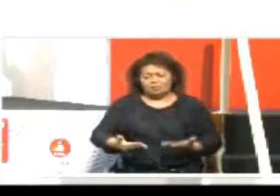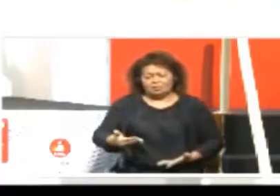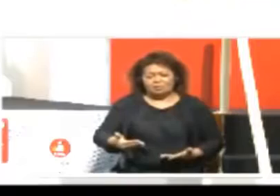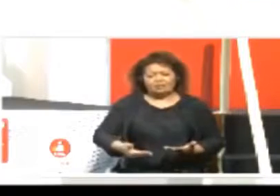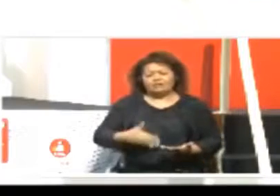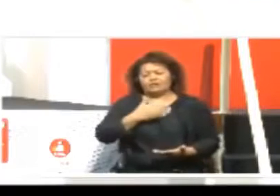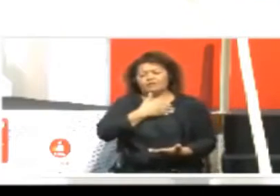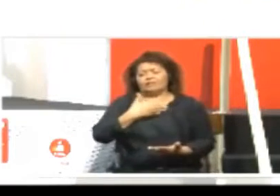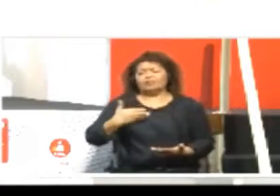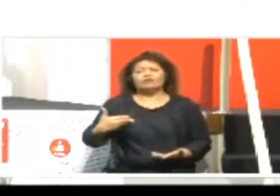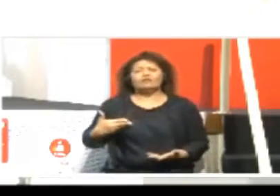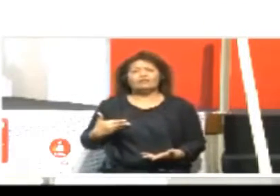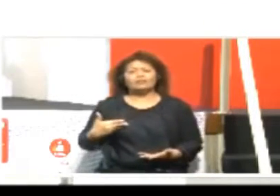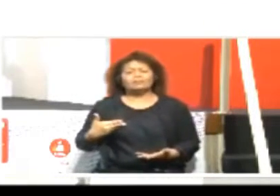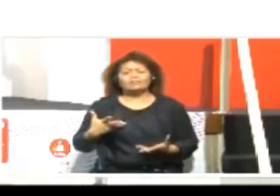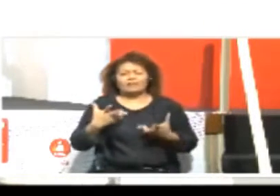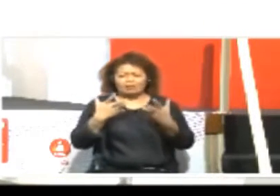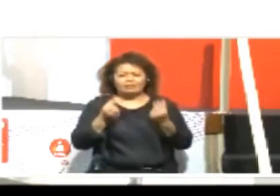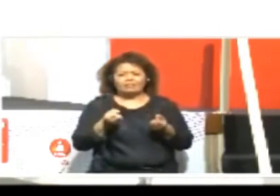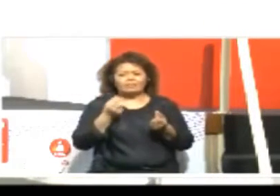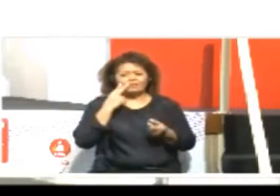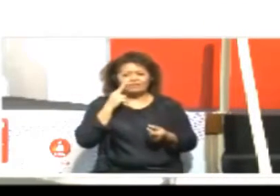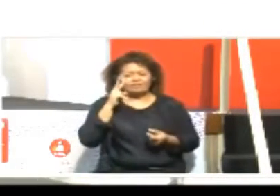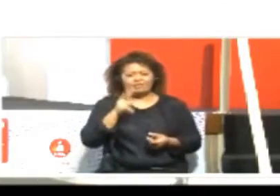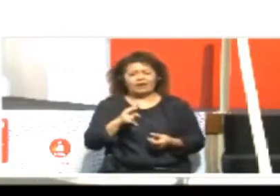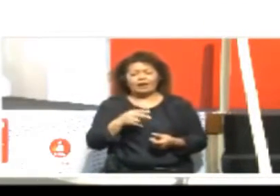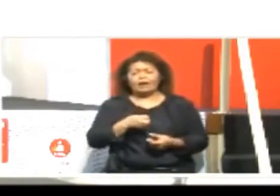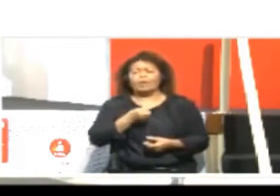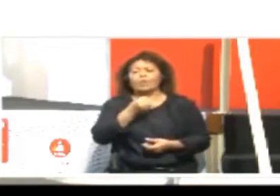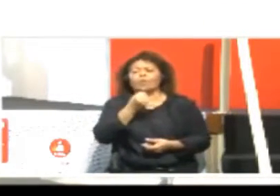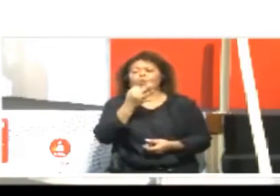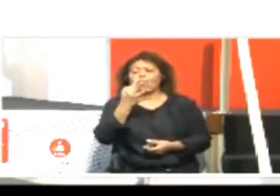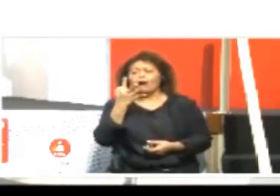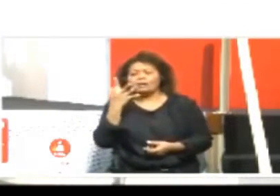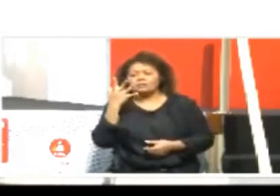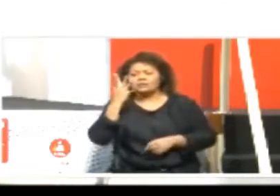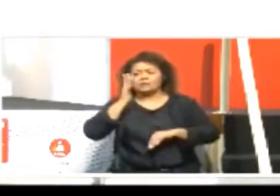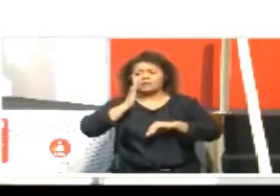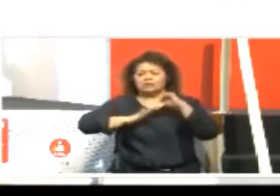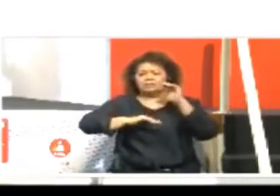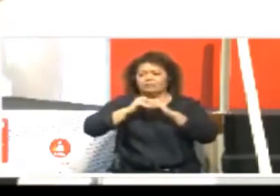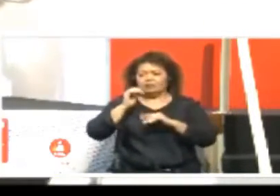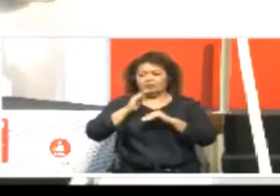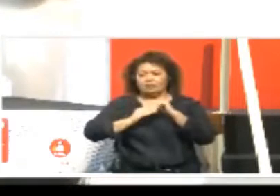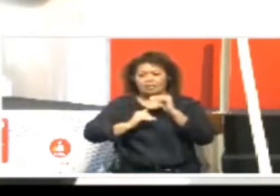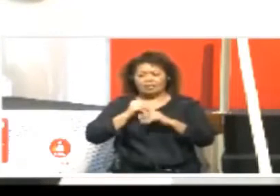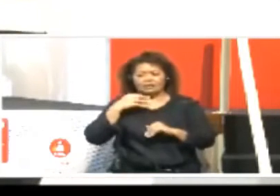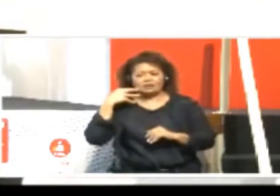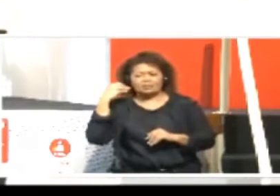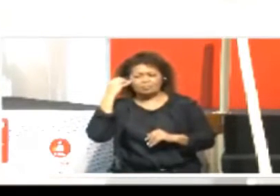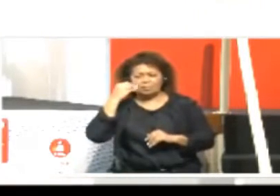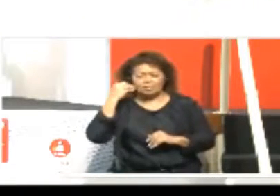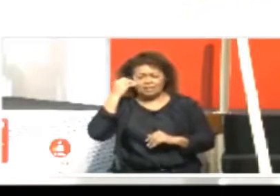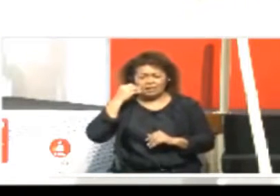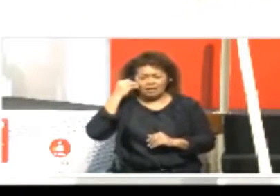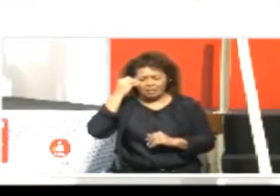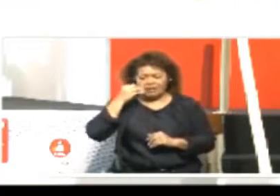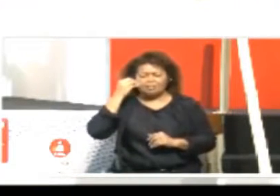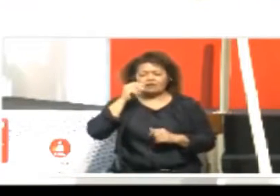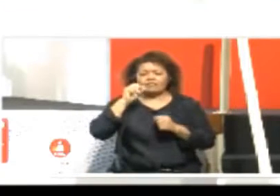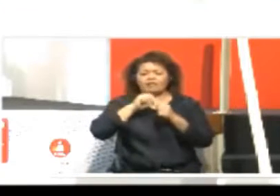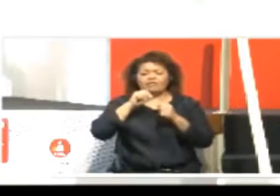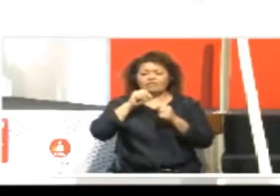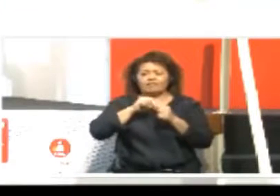Entonces, vamos a mirar ahora otras prácticas que se han hecho en Latinoamérica en términos de promover el desarrollo,